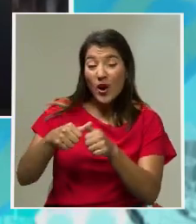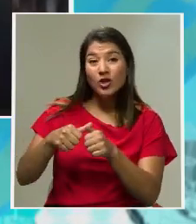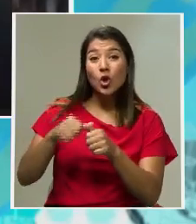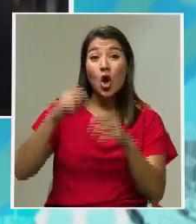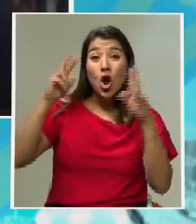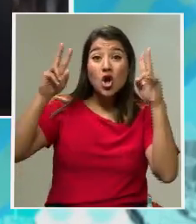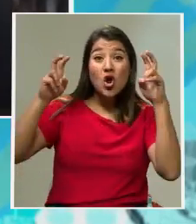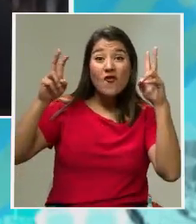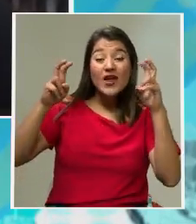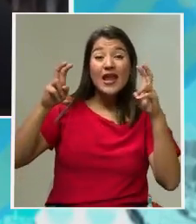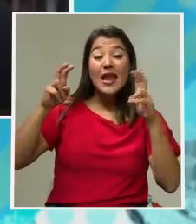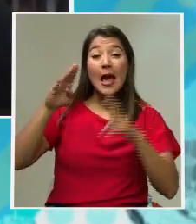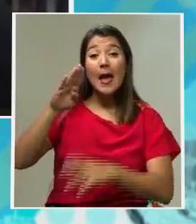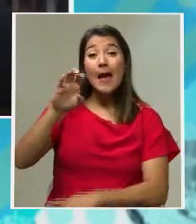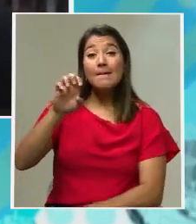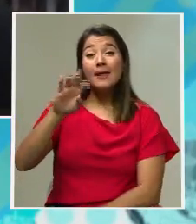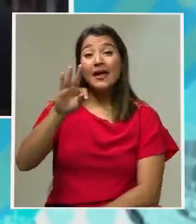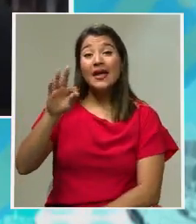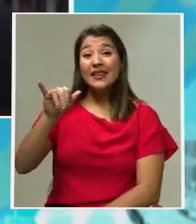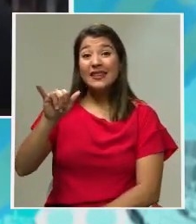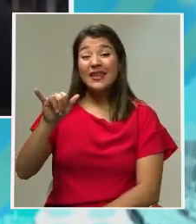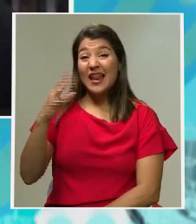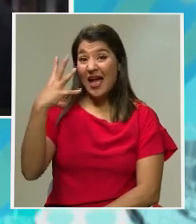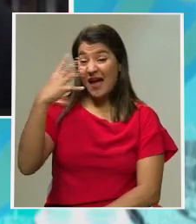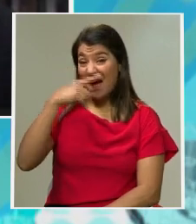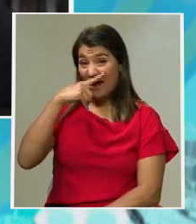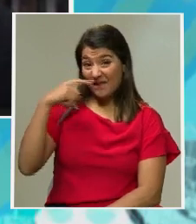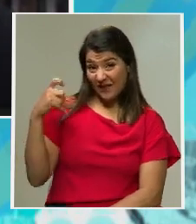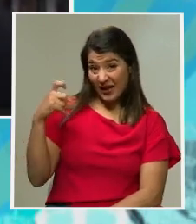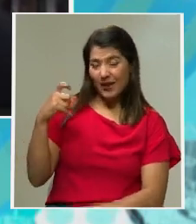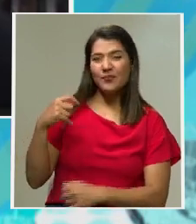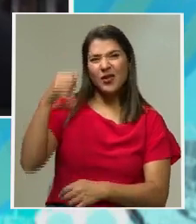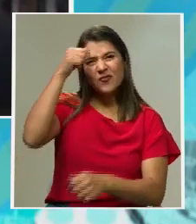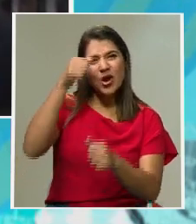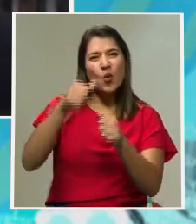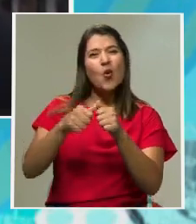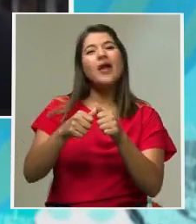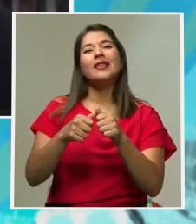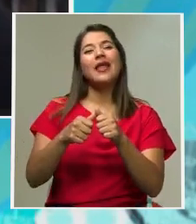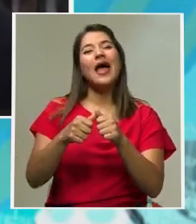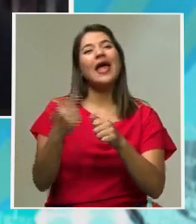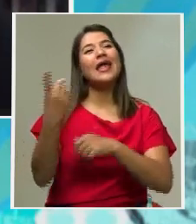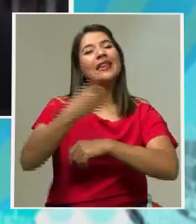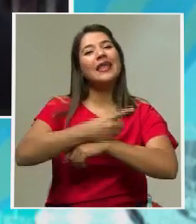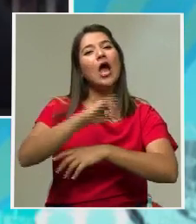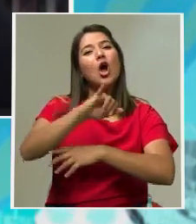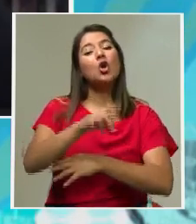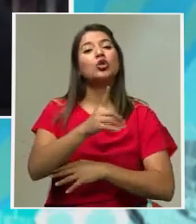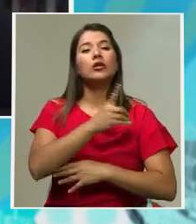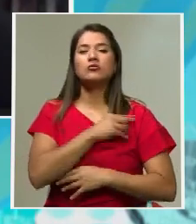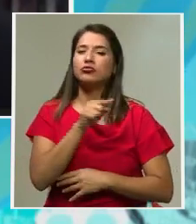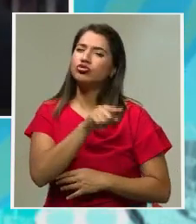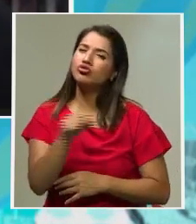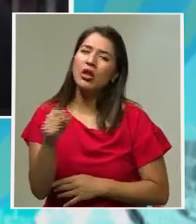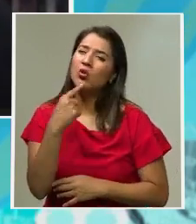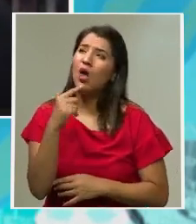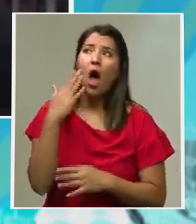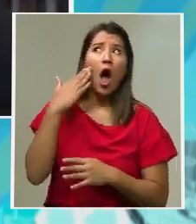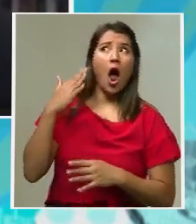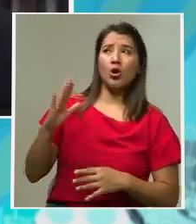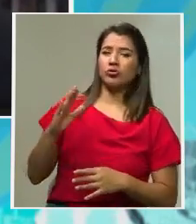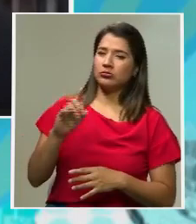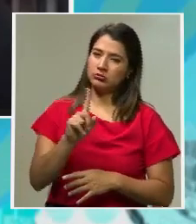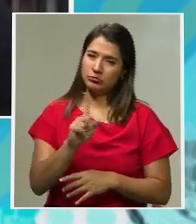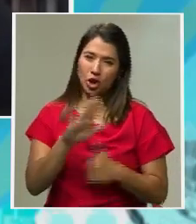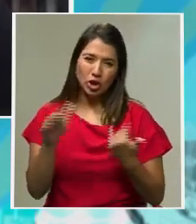acuerdo que el capítulo de la junta directiva, y que no se hagan que no lo saben porque todo el mundo vio Betty la